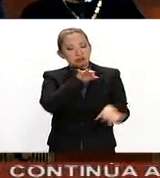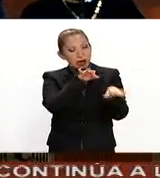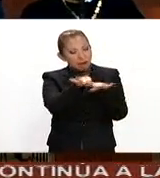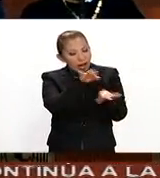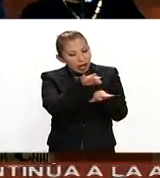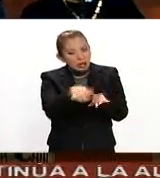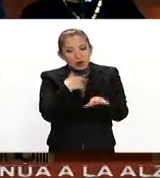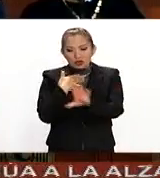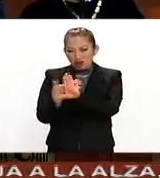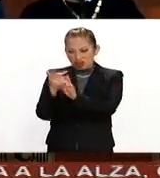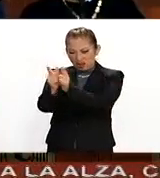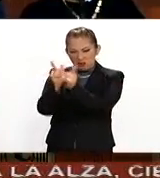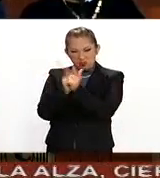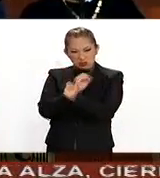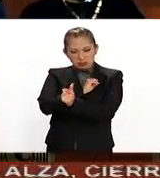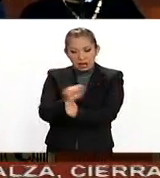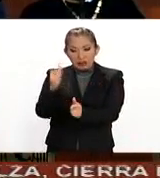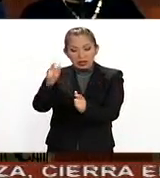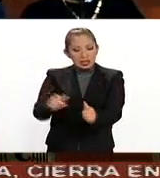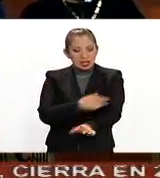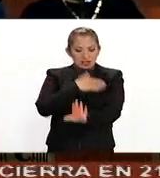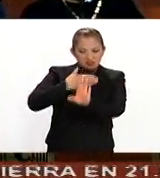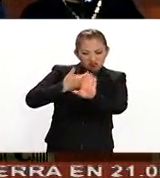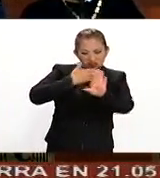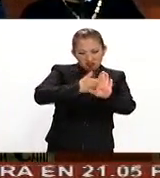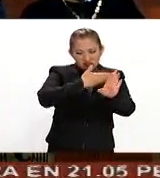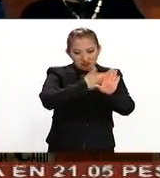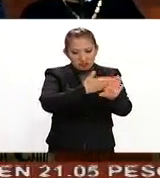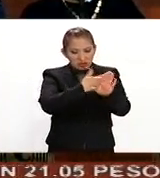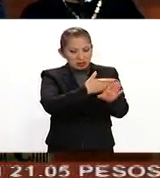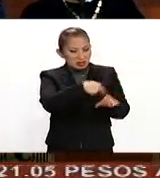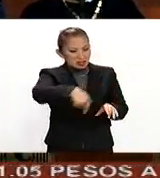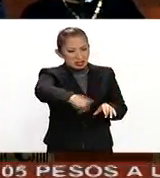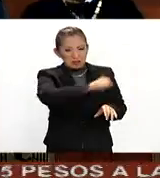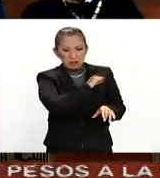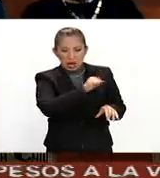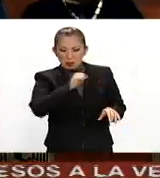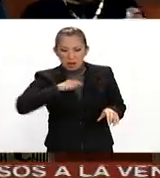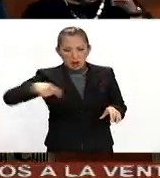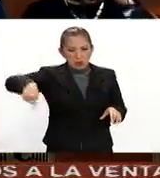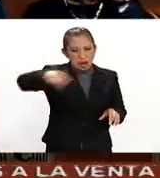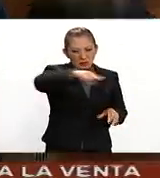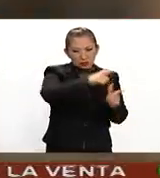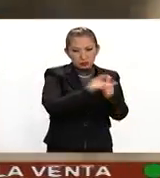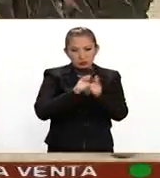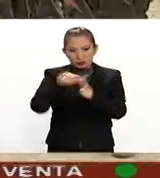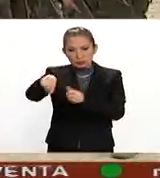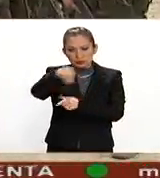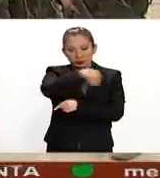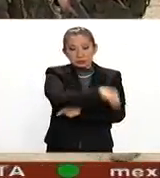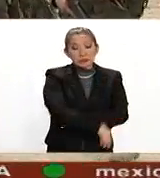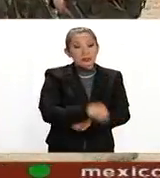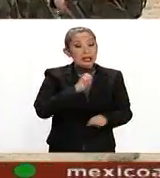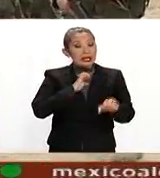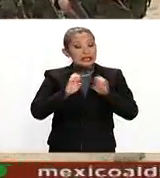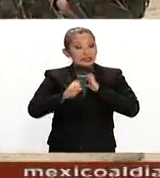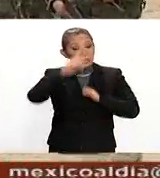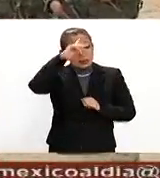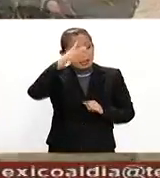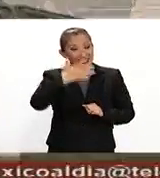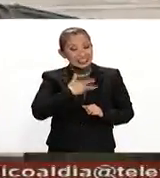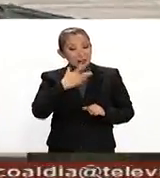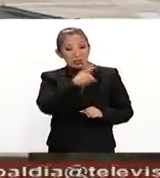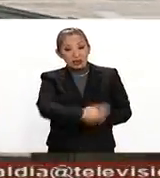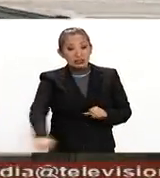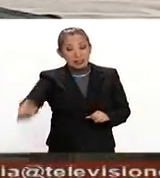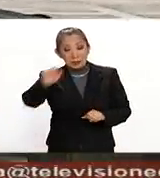labores contra la delincuencia y el combate al crimen organizado. El ejército mexicano cuenta con